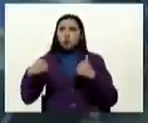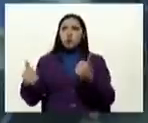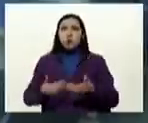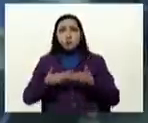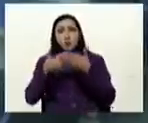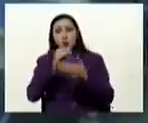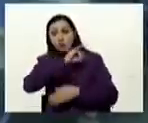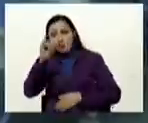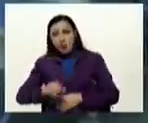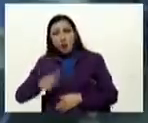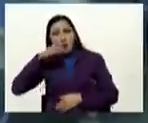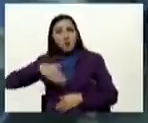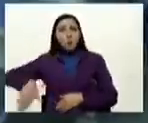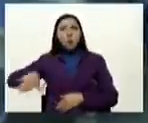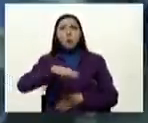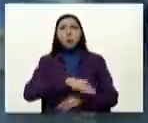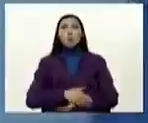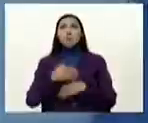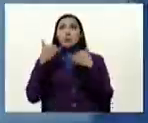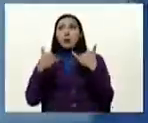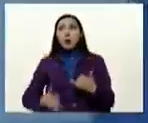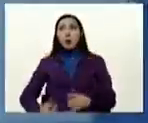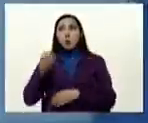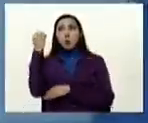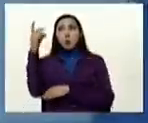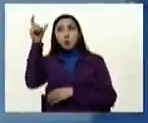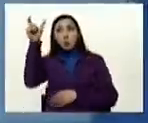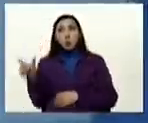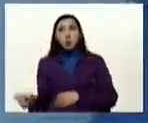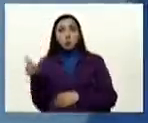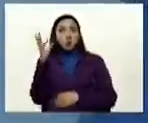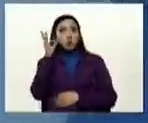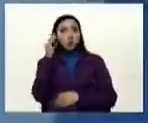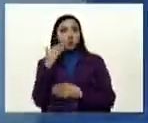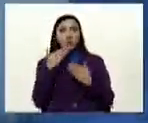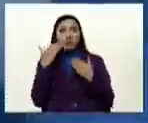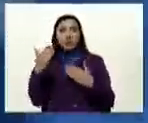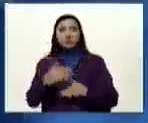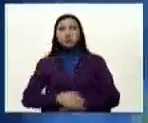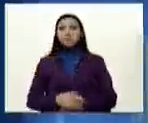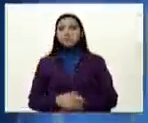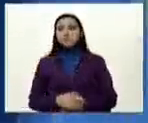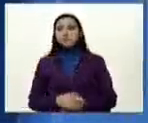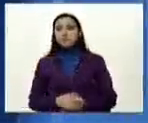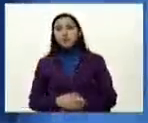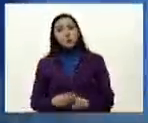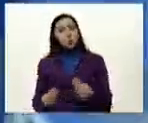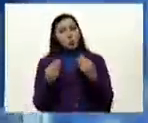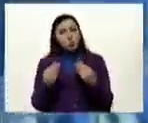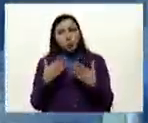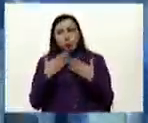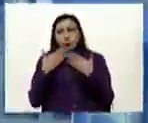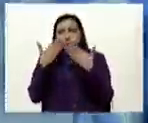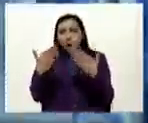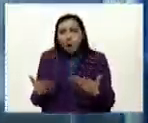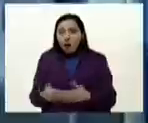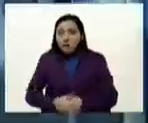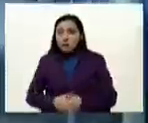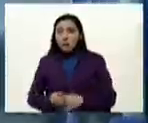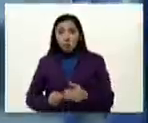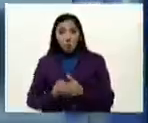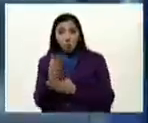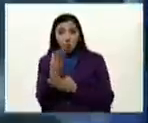Quiero dejar con usted la doctora Moncada para que le envíe el saludo y el agradecimiento. Muchas gracias, señor presidente, por esta